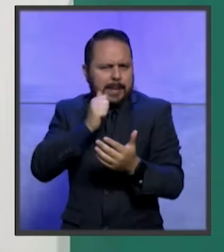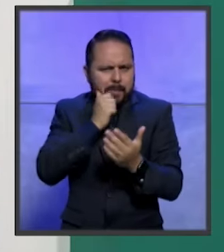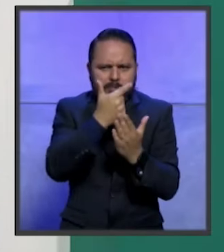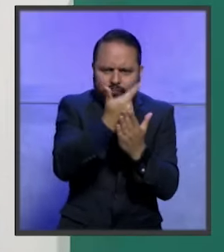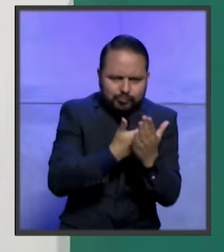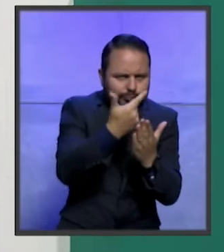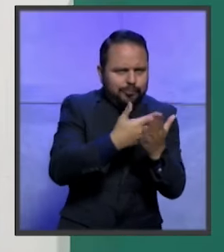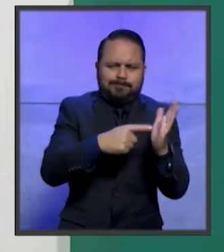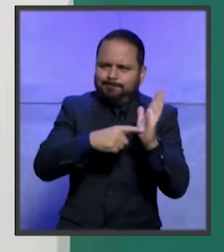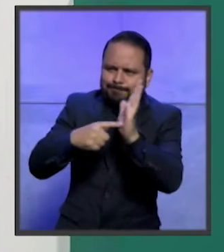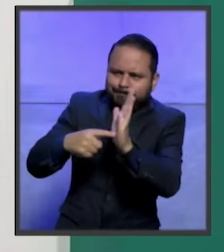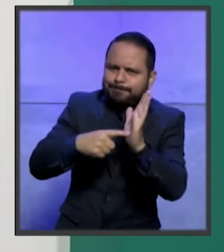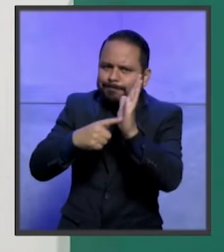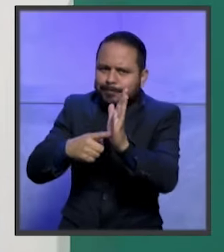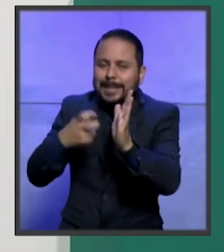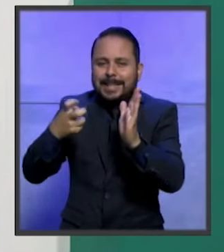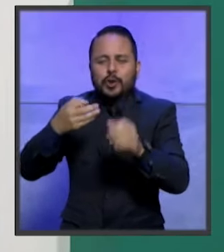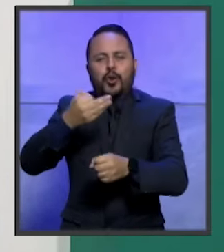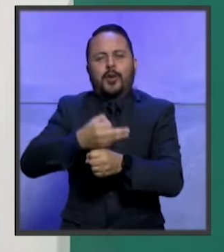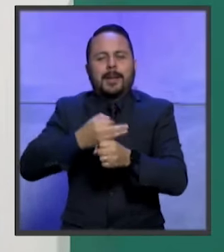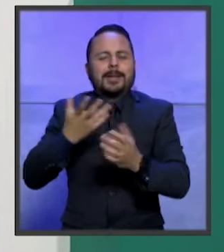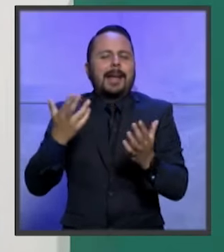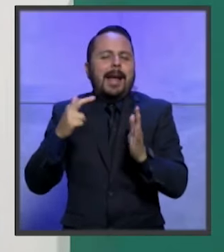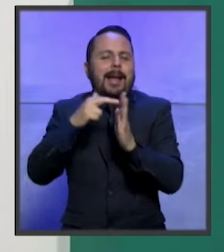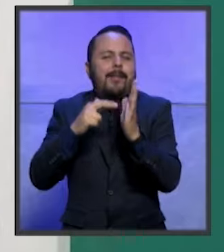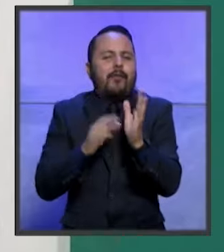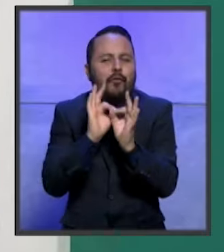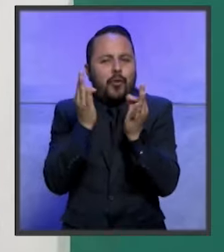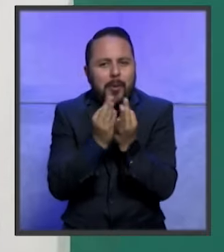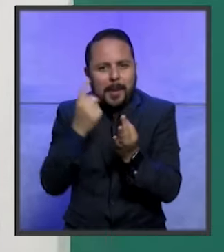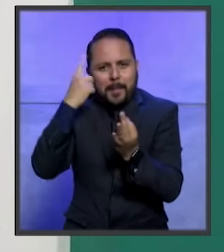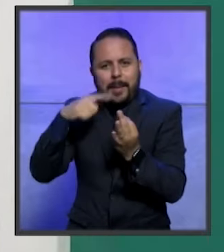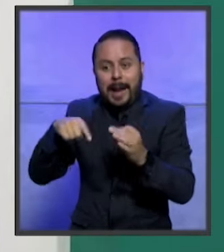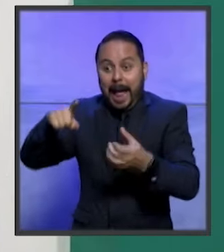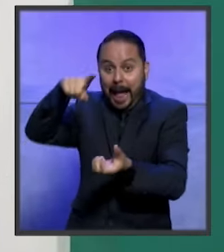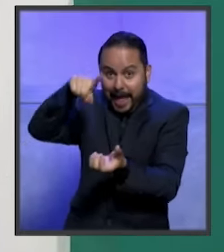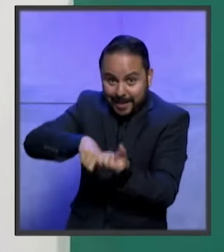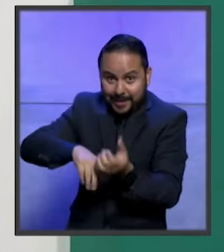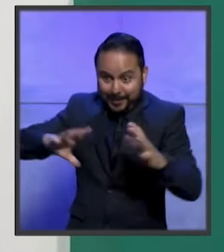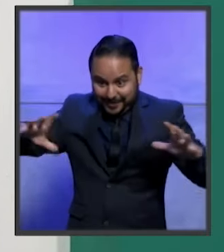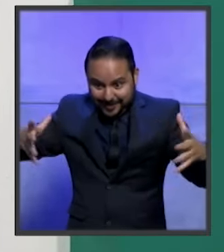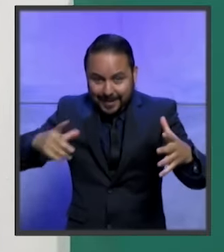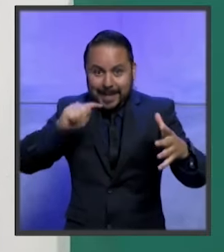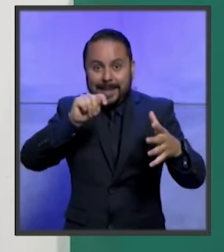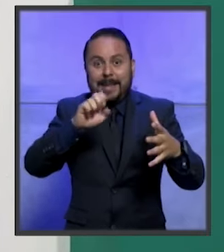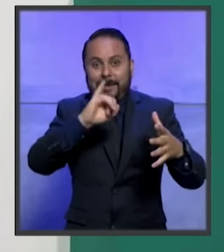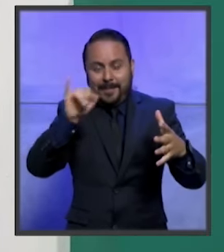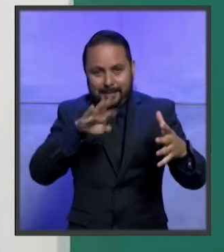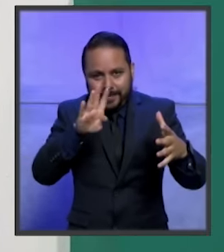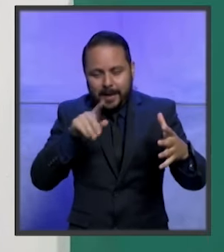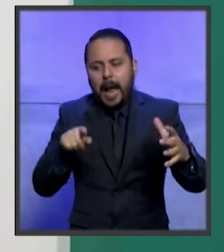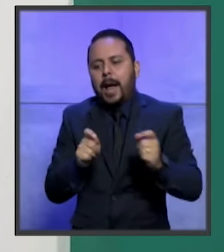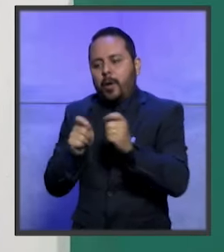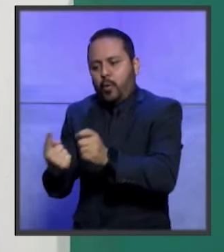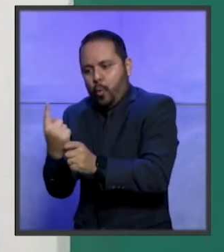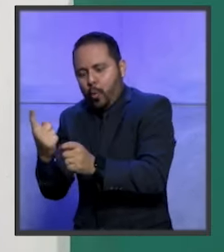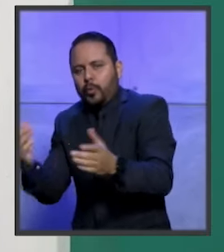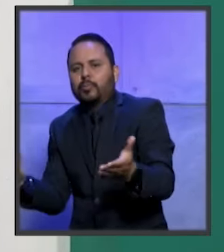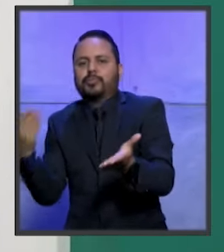de cuentas y este mecanismo de control vamos a decirlo intra orgánico es decir se se encarga de